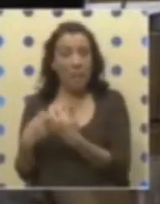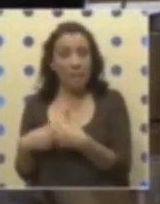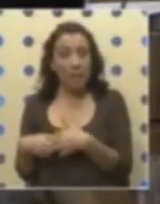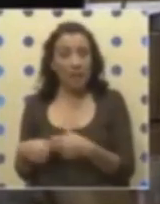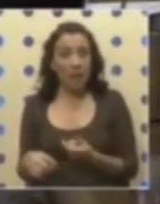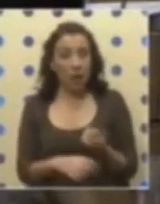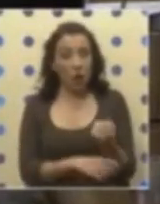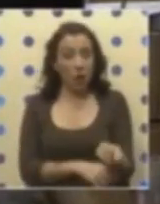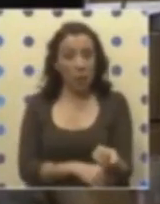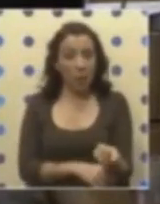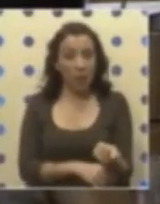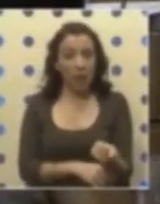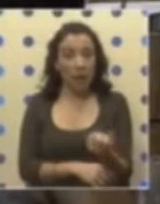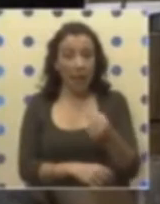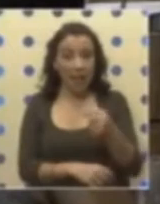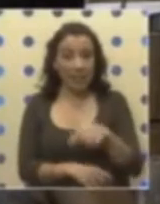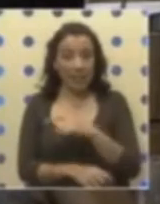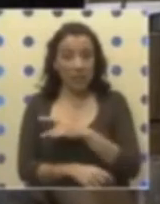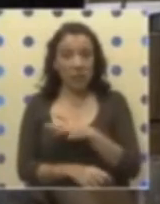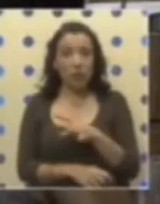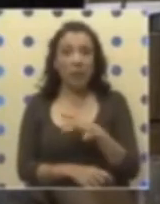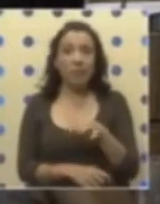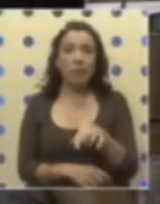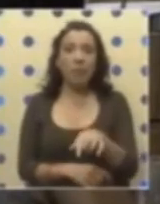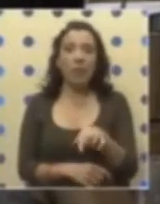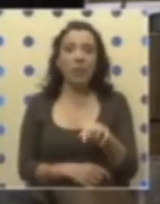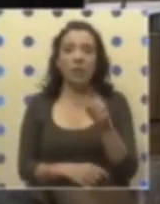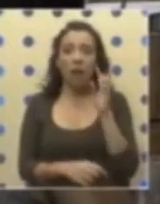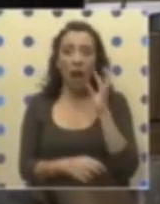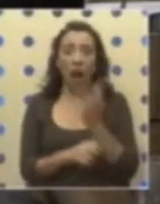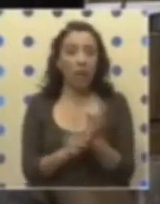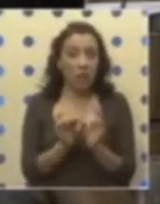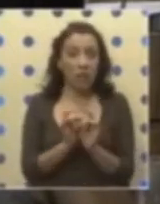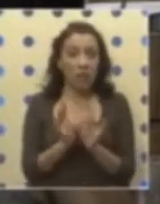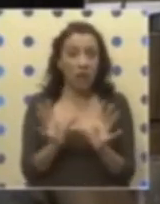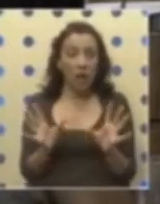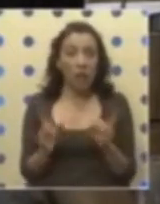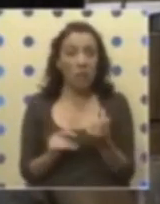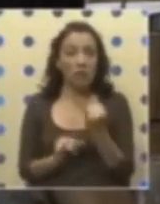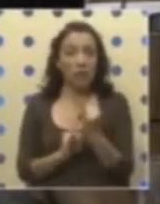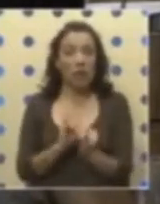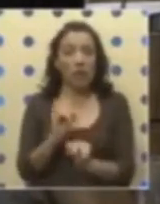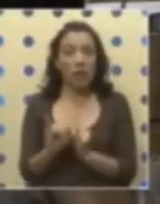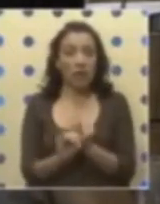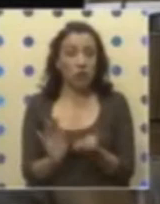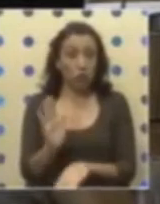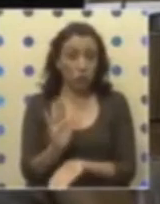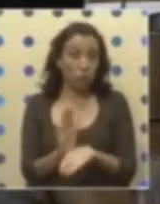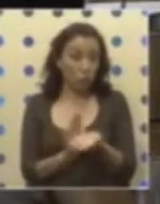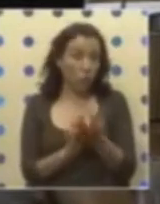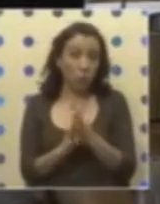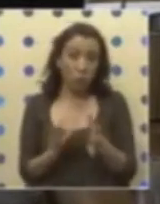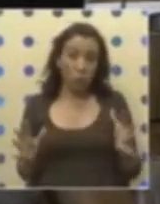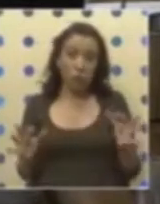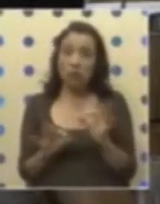que compran leche en Chile, dado que hay un hecho claro y categórico que el precio internacional ha subido en forma muy significativa